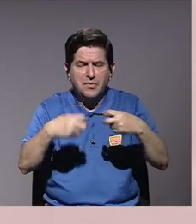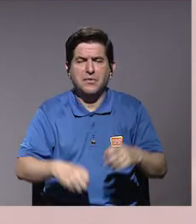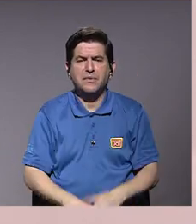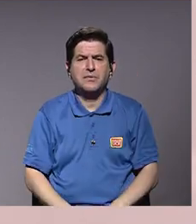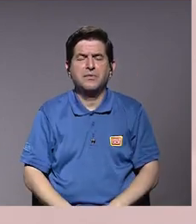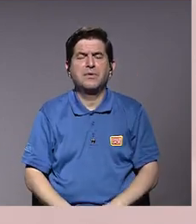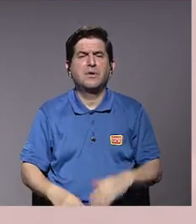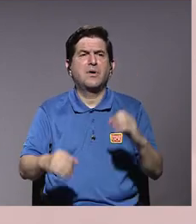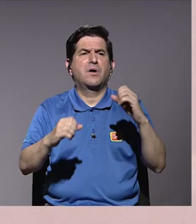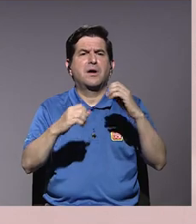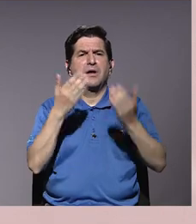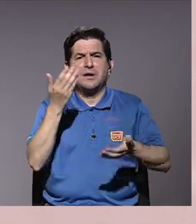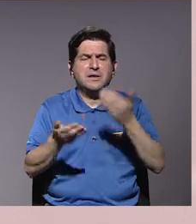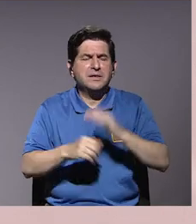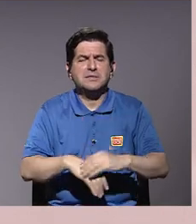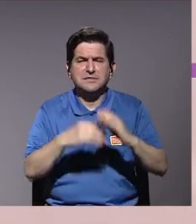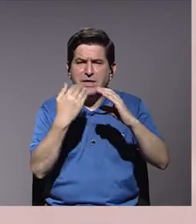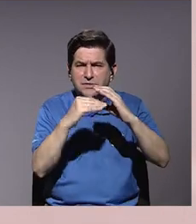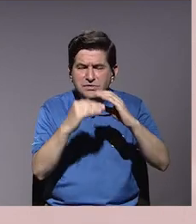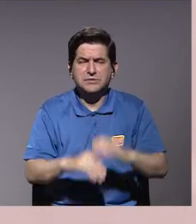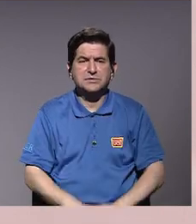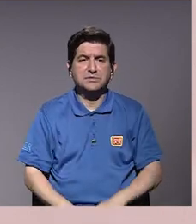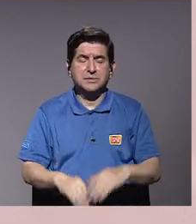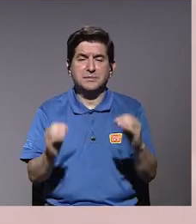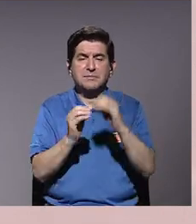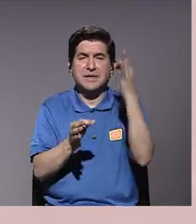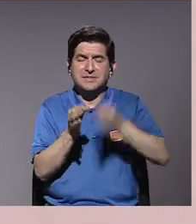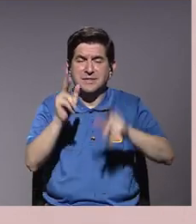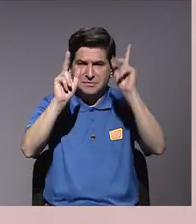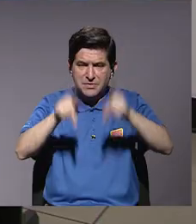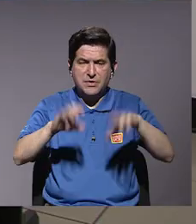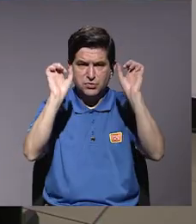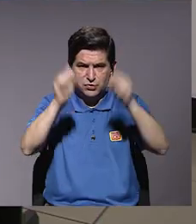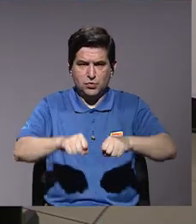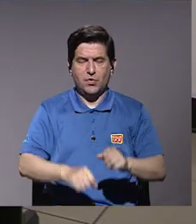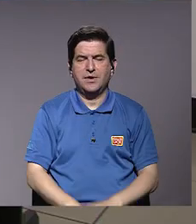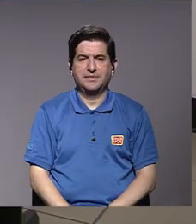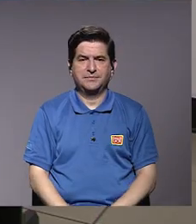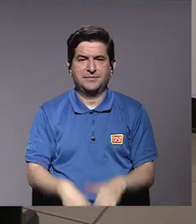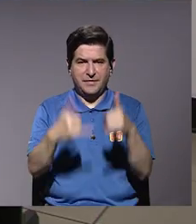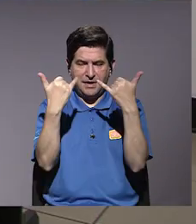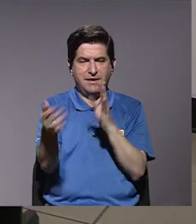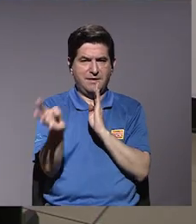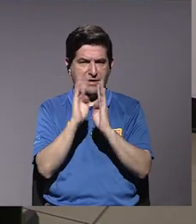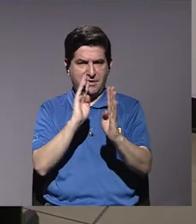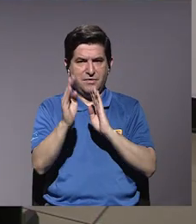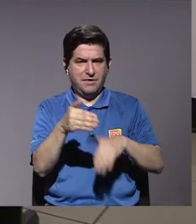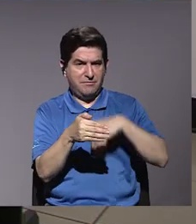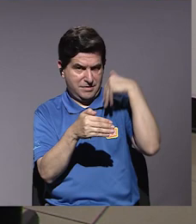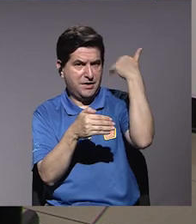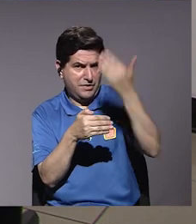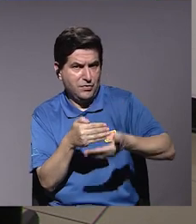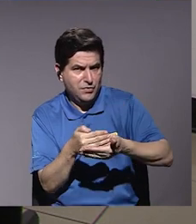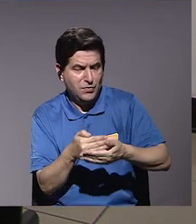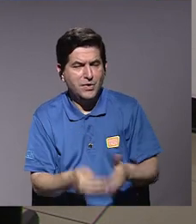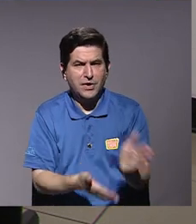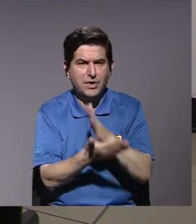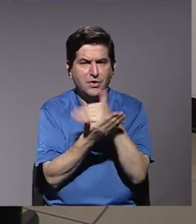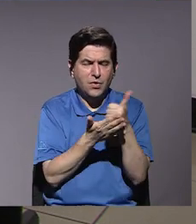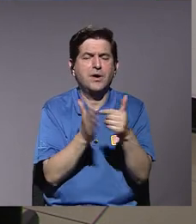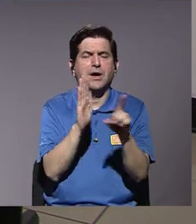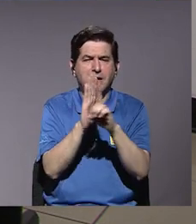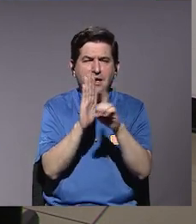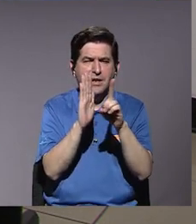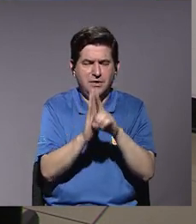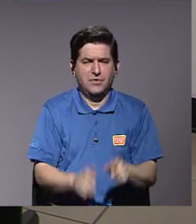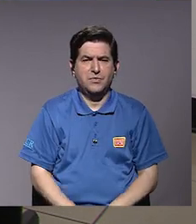llamamos, tratamos de que sea lo más sencillo para la persona usuaria. Ok, genial. Bueno, vamos a hablar un poco más, vamos a repasar